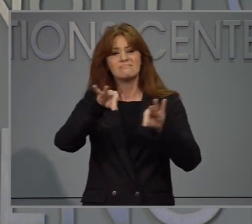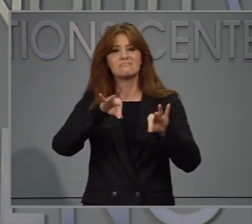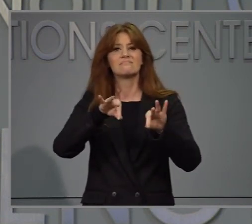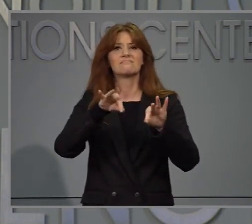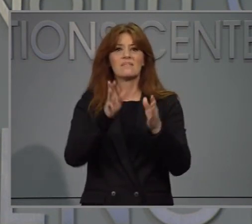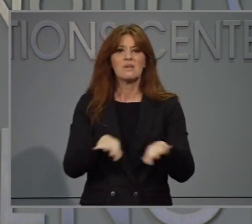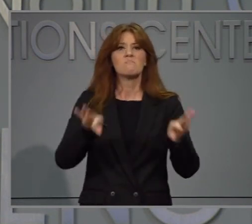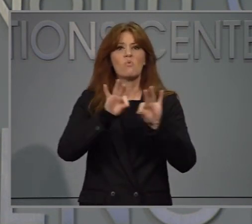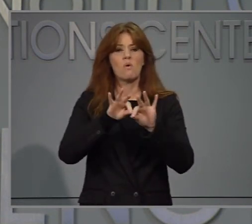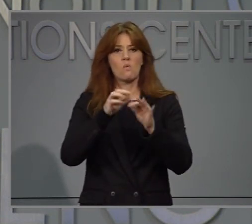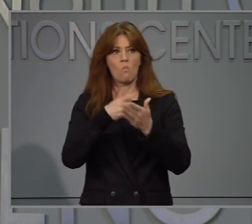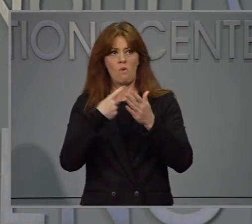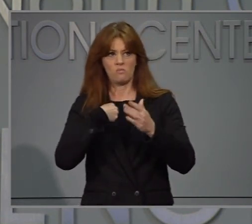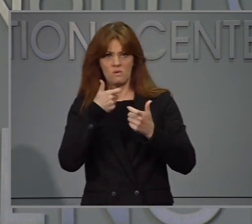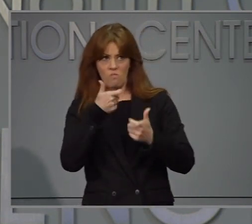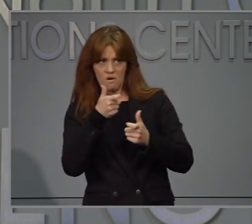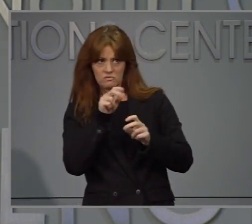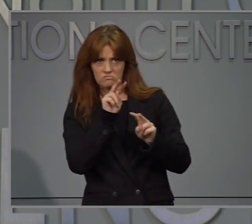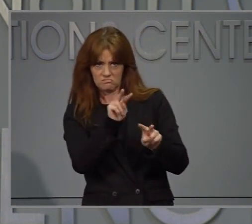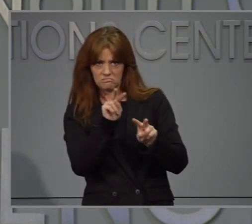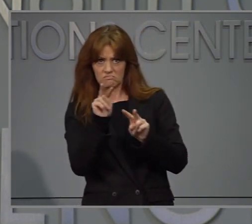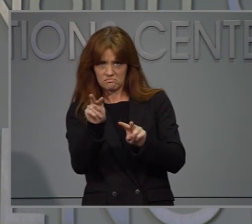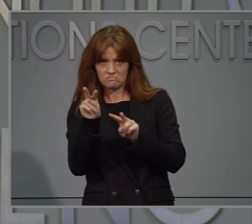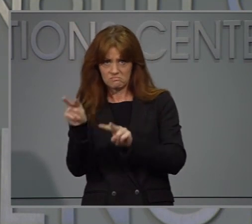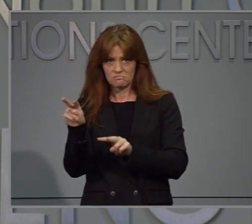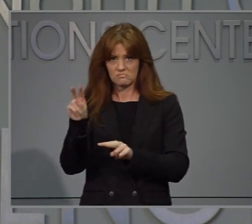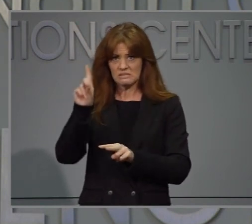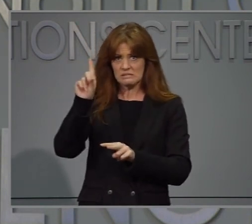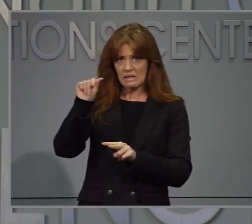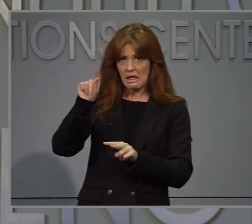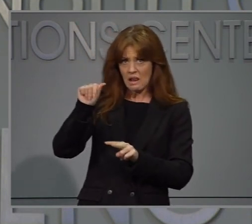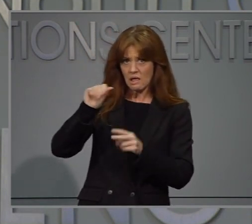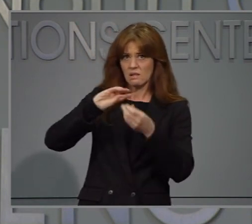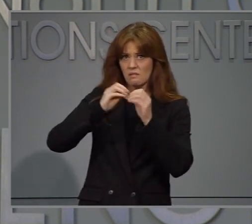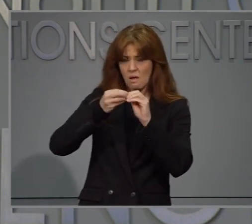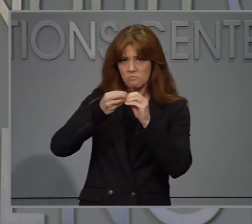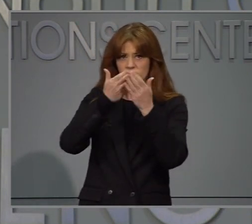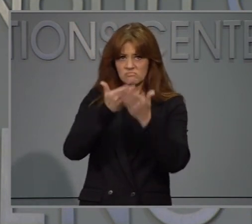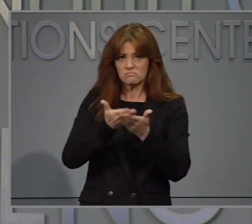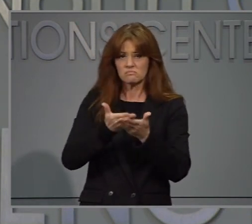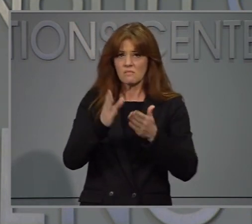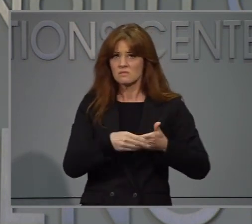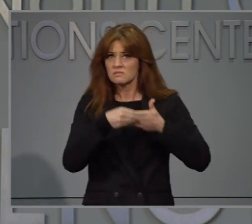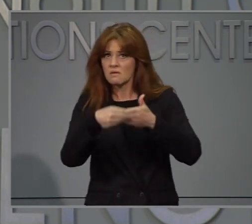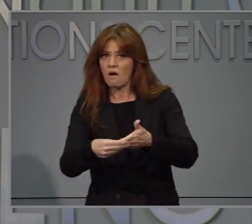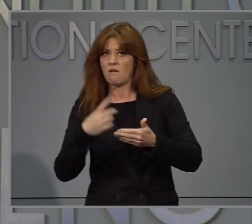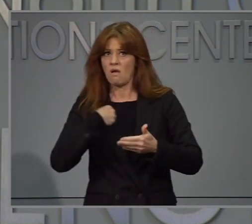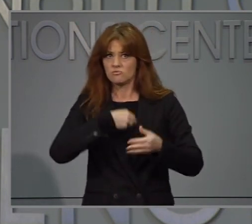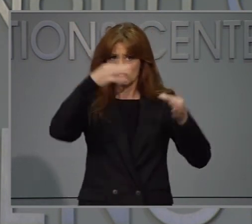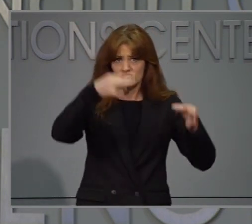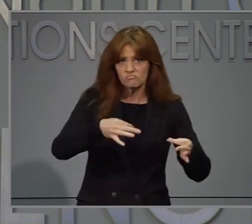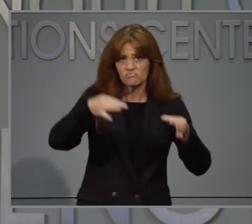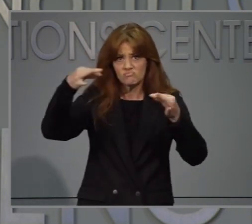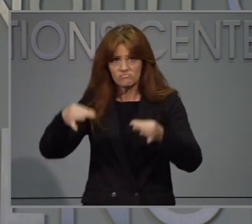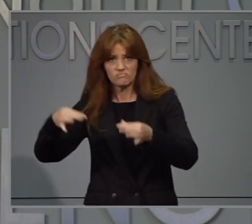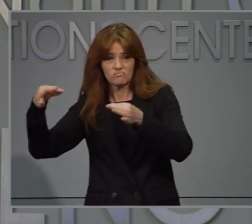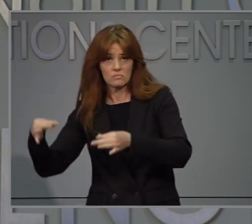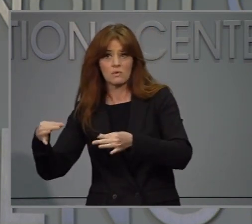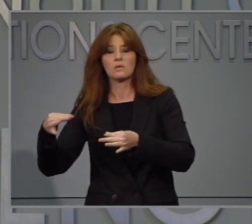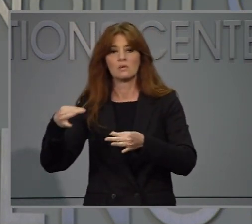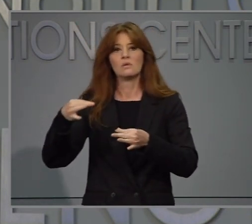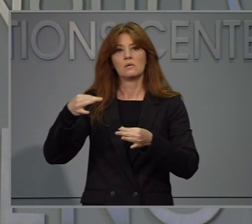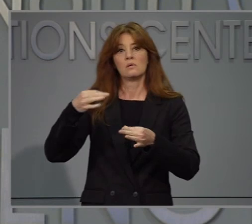los indicadores claves que estamos analizando para asegurar que estamos usando datos y hechos para guiar